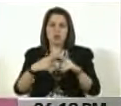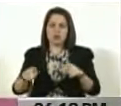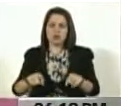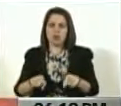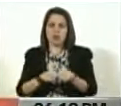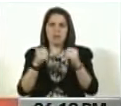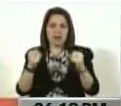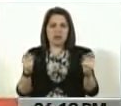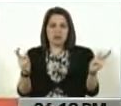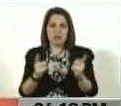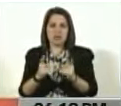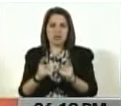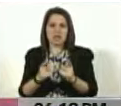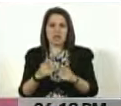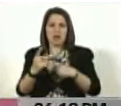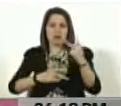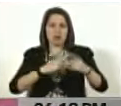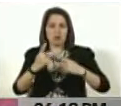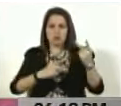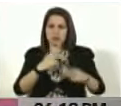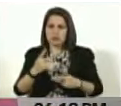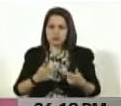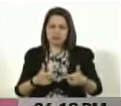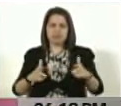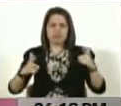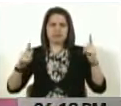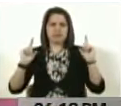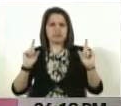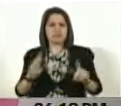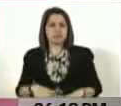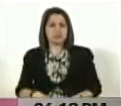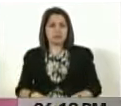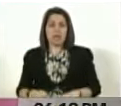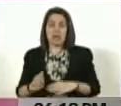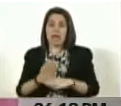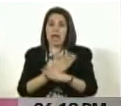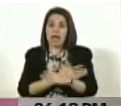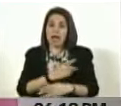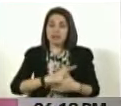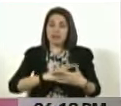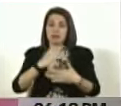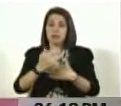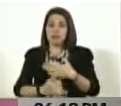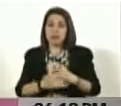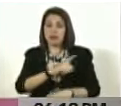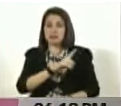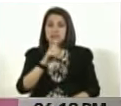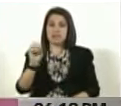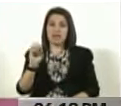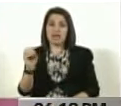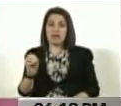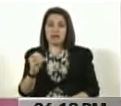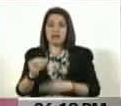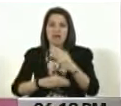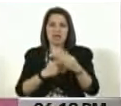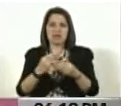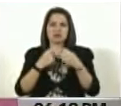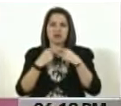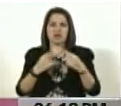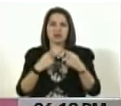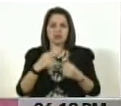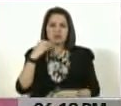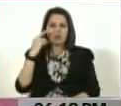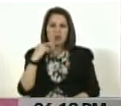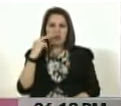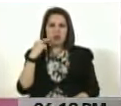panaderías para que pudieran producir. Ahorita, antiguamente, con el Plan 100 que generó el ministro Aristóbulo Isturiz, también vamos